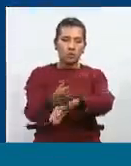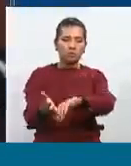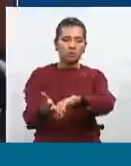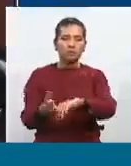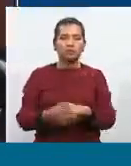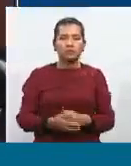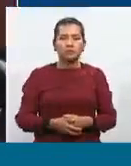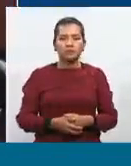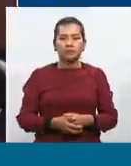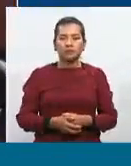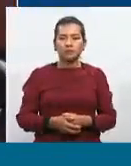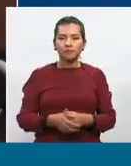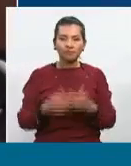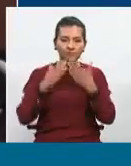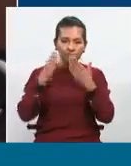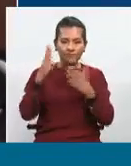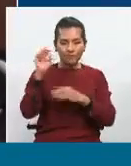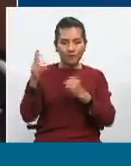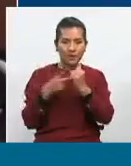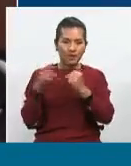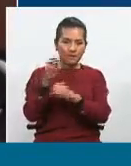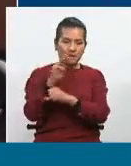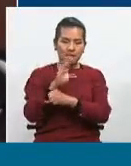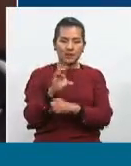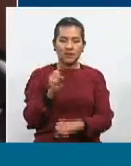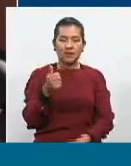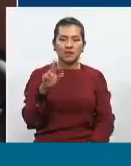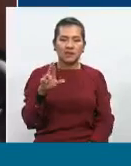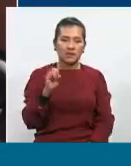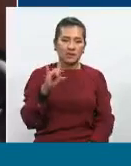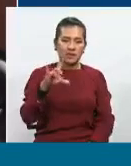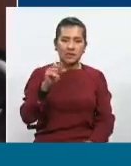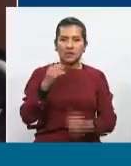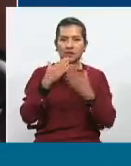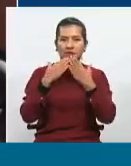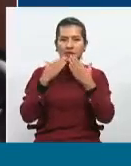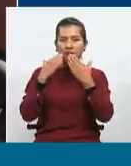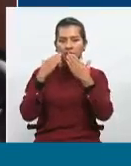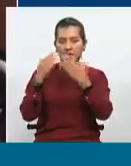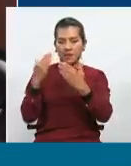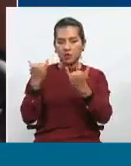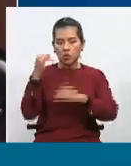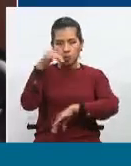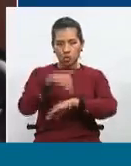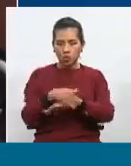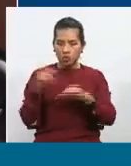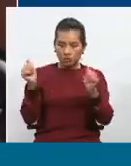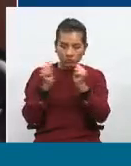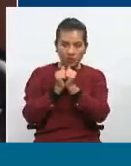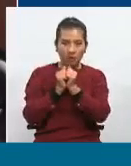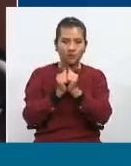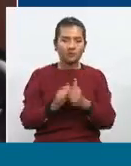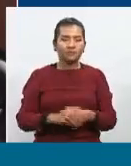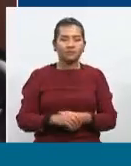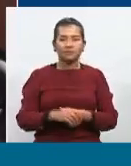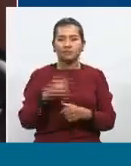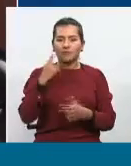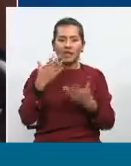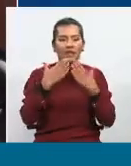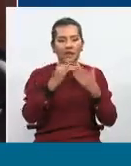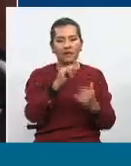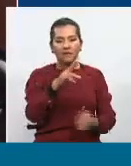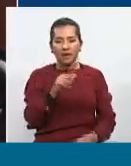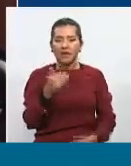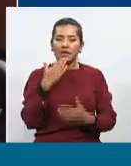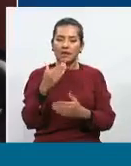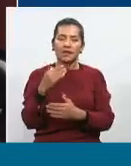Bien, viceministro César Sile, muchísimas gracias por acompañarnos esta noche. Gracias Iván, gracias Camila,